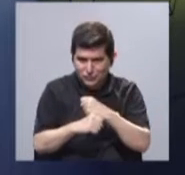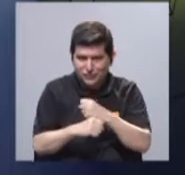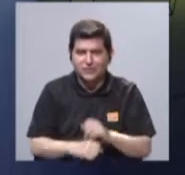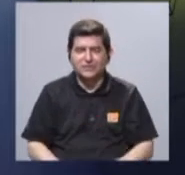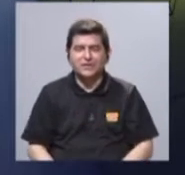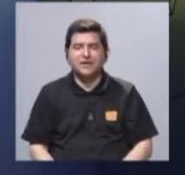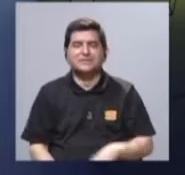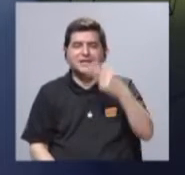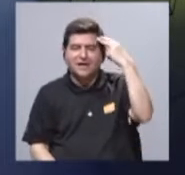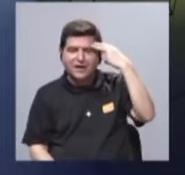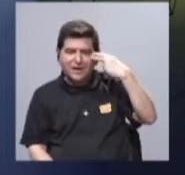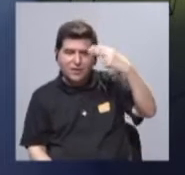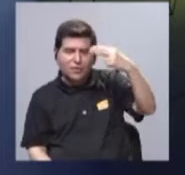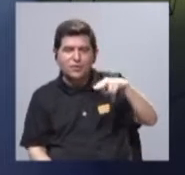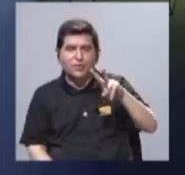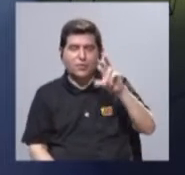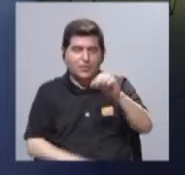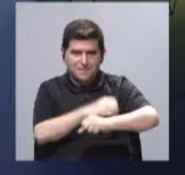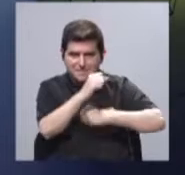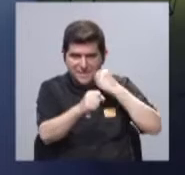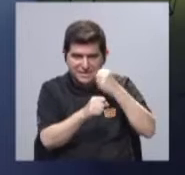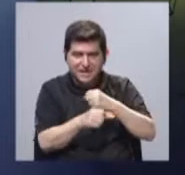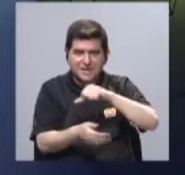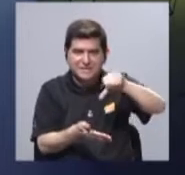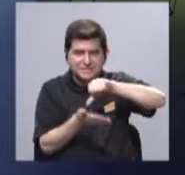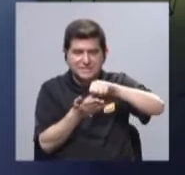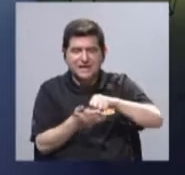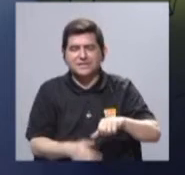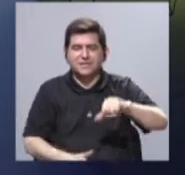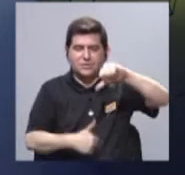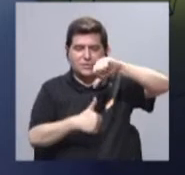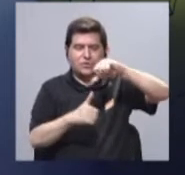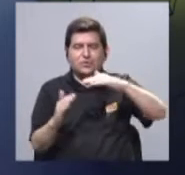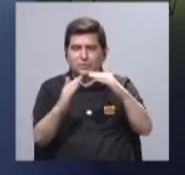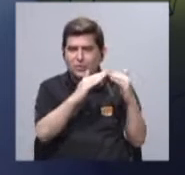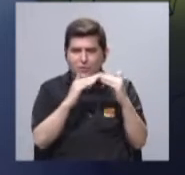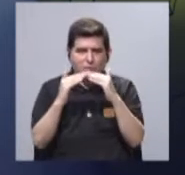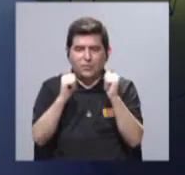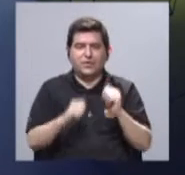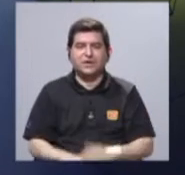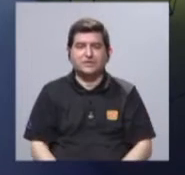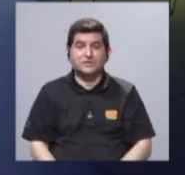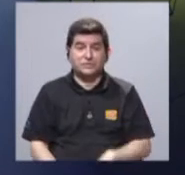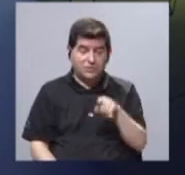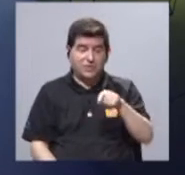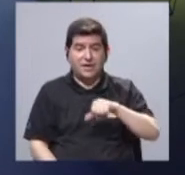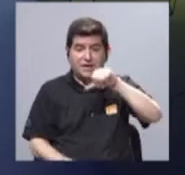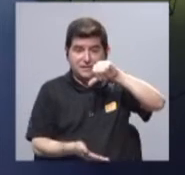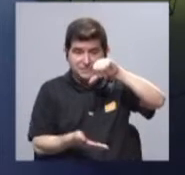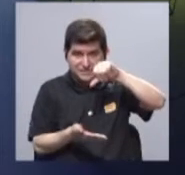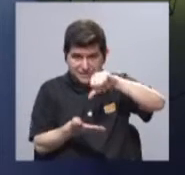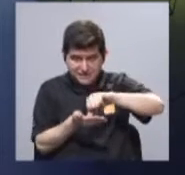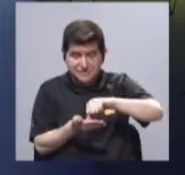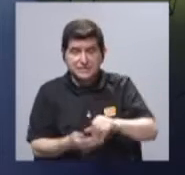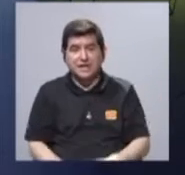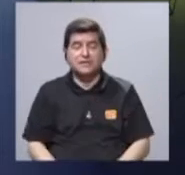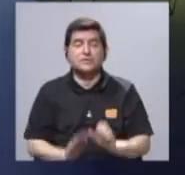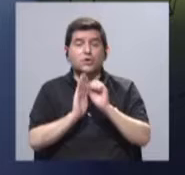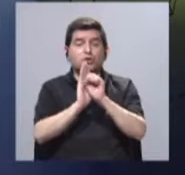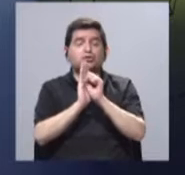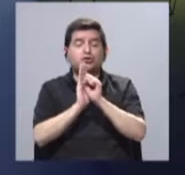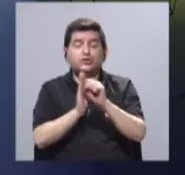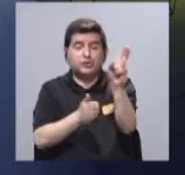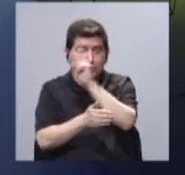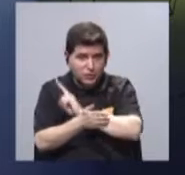cosas de la reunión que que hicimos en homenaje al